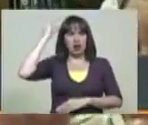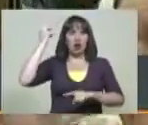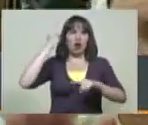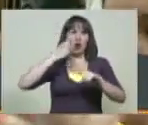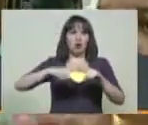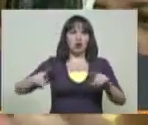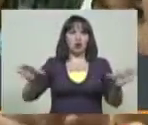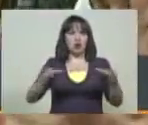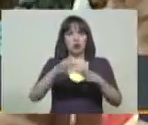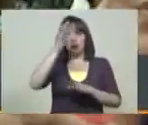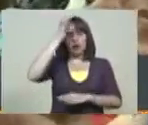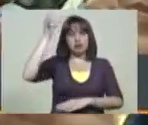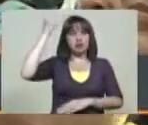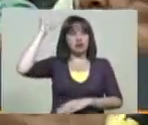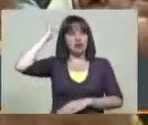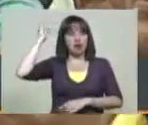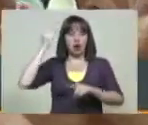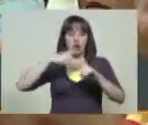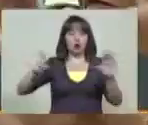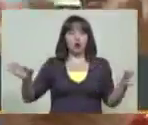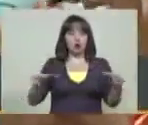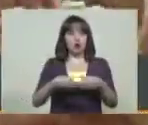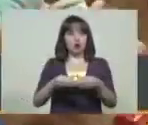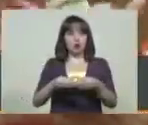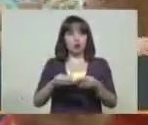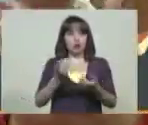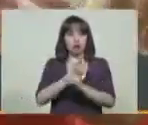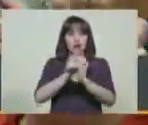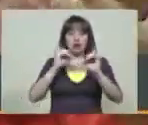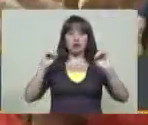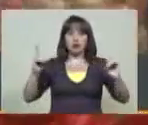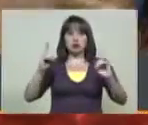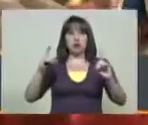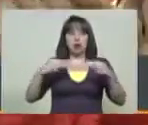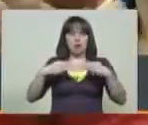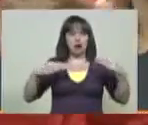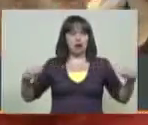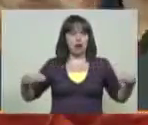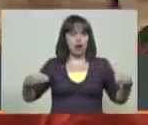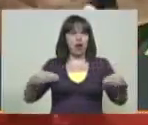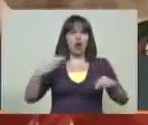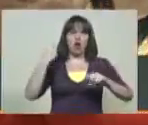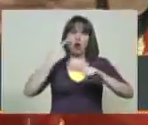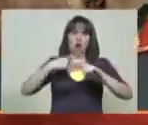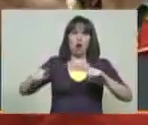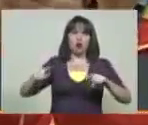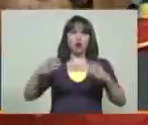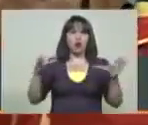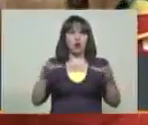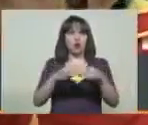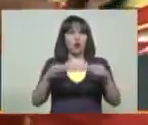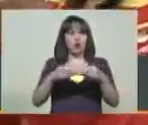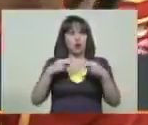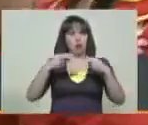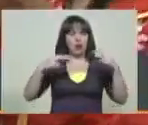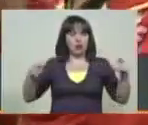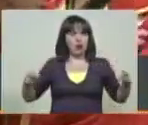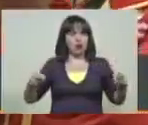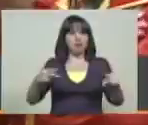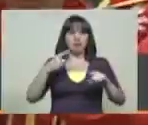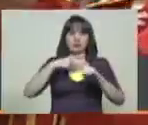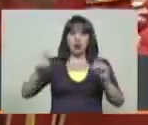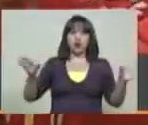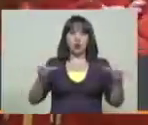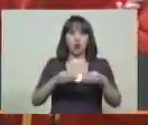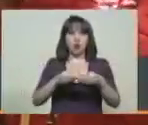para la liberación de palestina frente amplio para la democracia de panamá partido revolucionario democrático de panamá frente guasu del